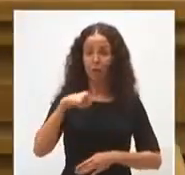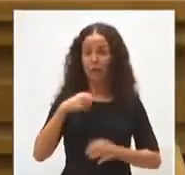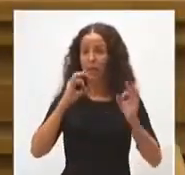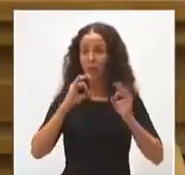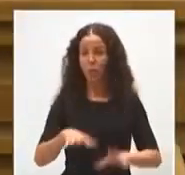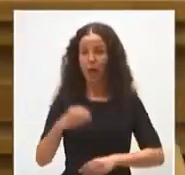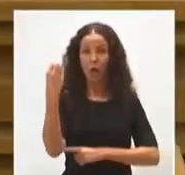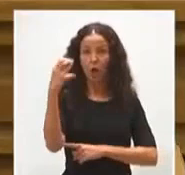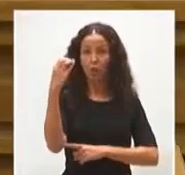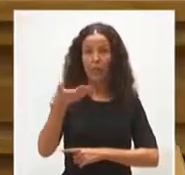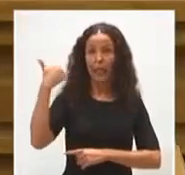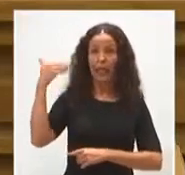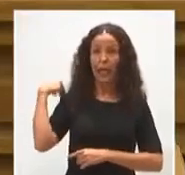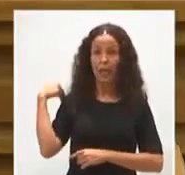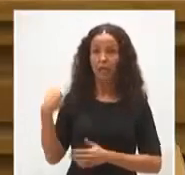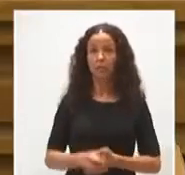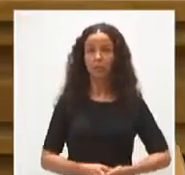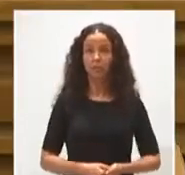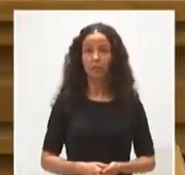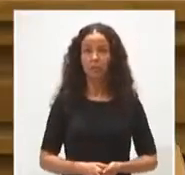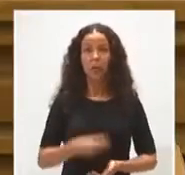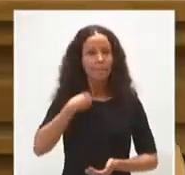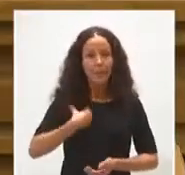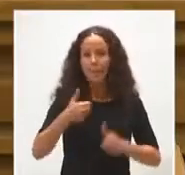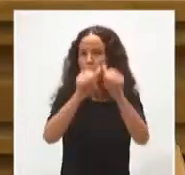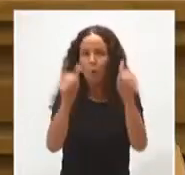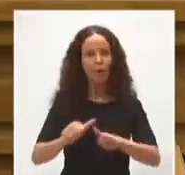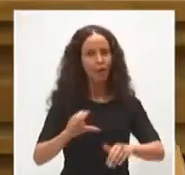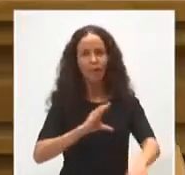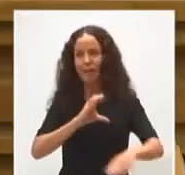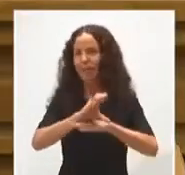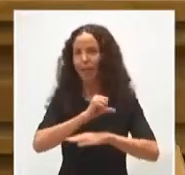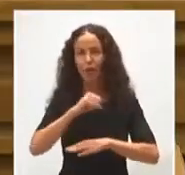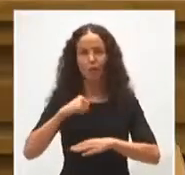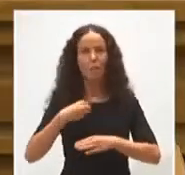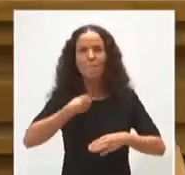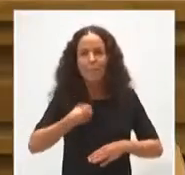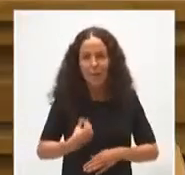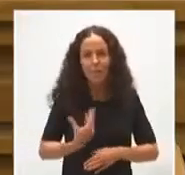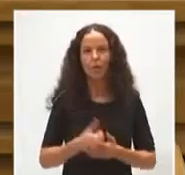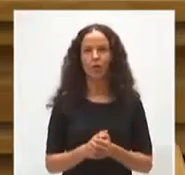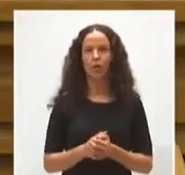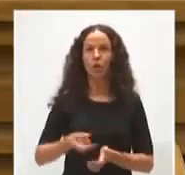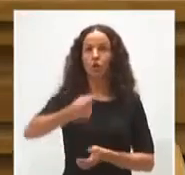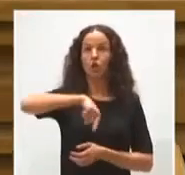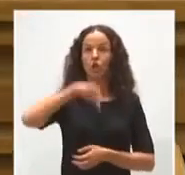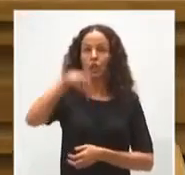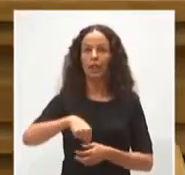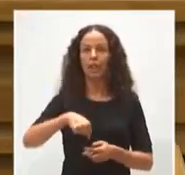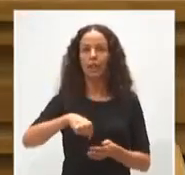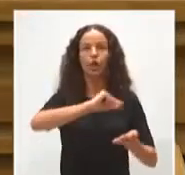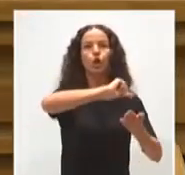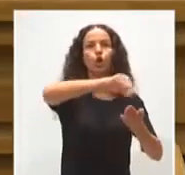la señora cospedal el mismo modelo de financiación autónomica nosotros aquí hemos contratado